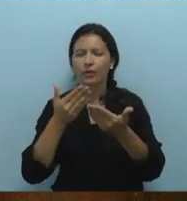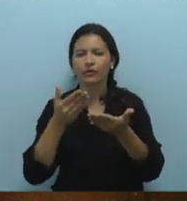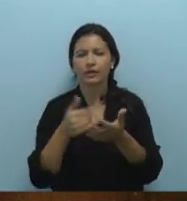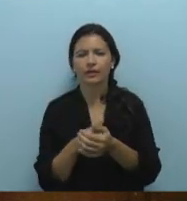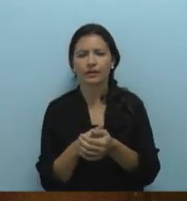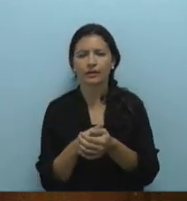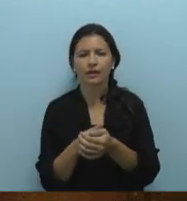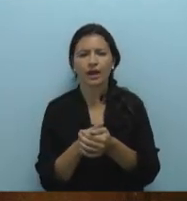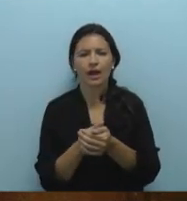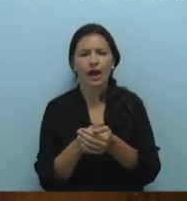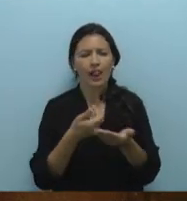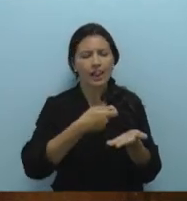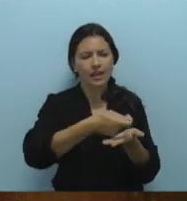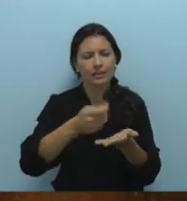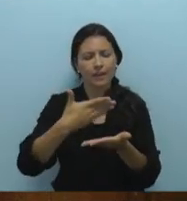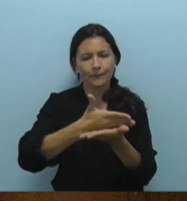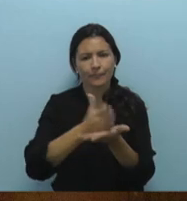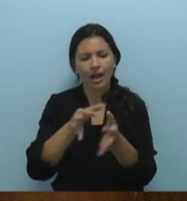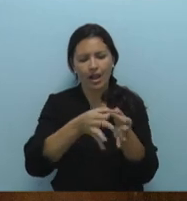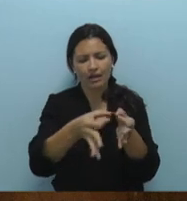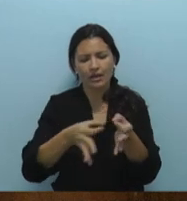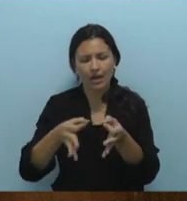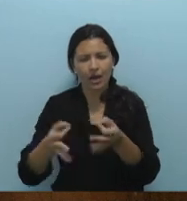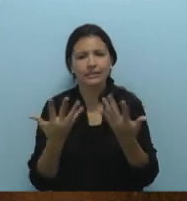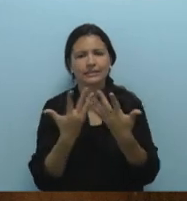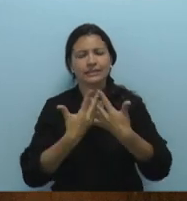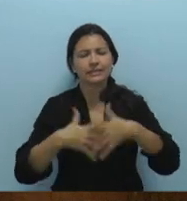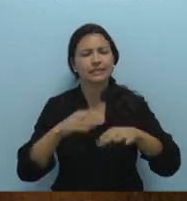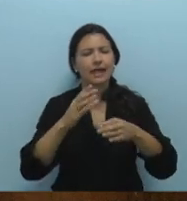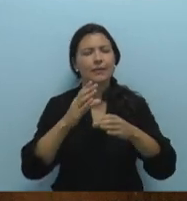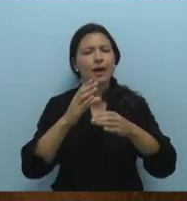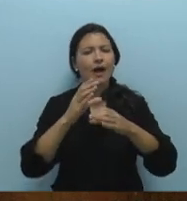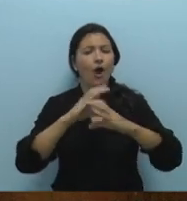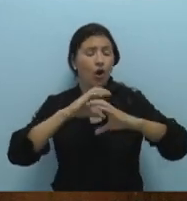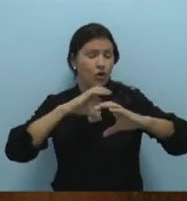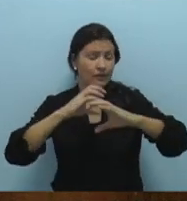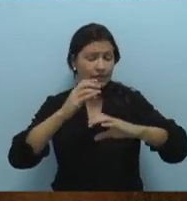compensador del interior destinado a sostener parte del sistema de transporte terrestre de pasajeros.